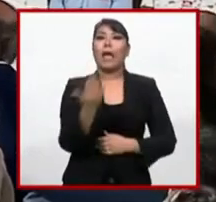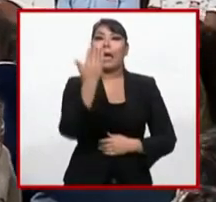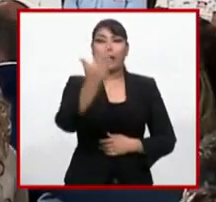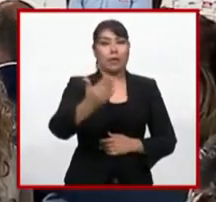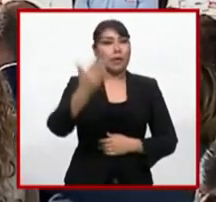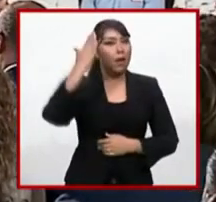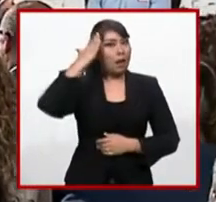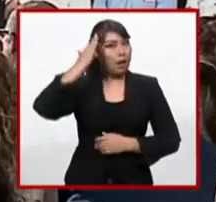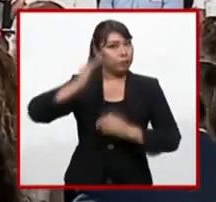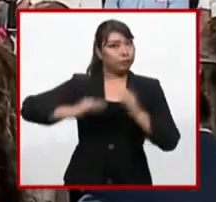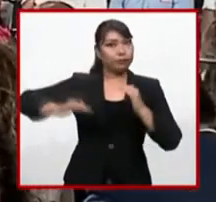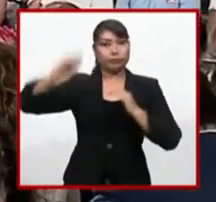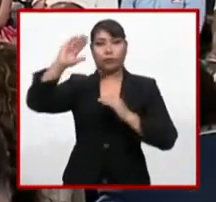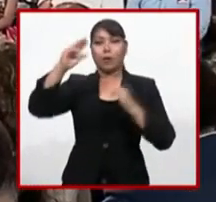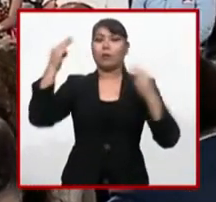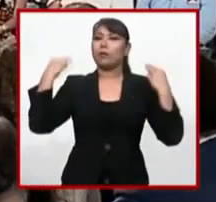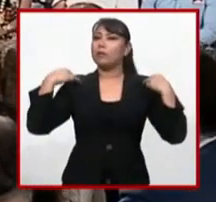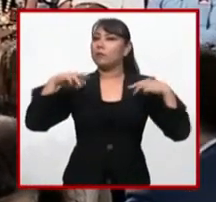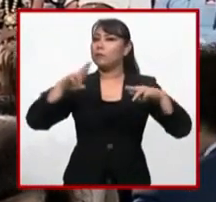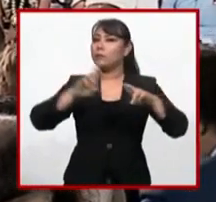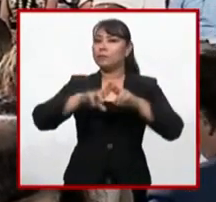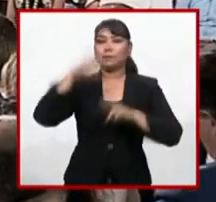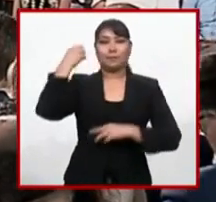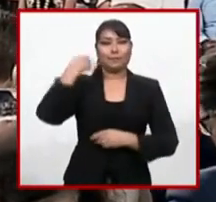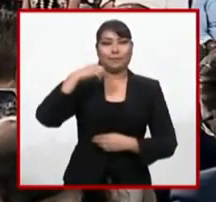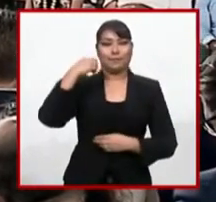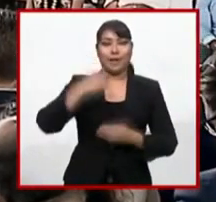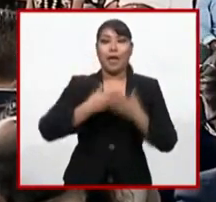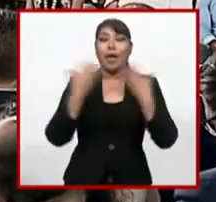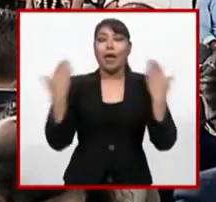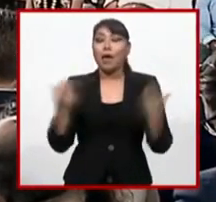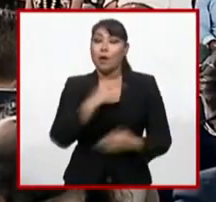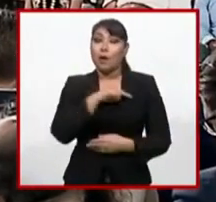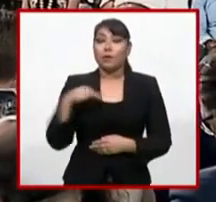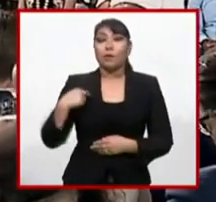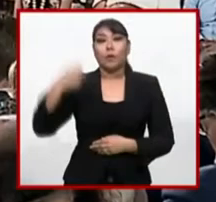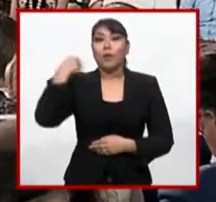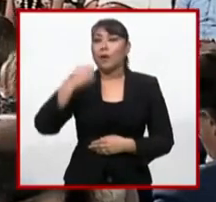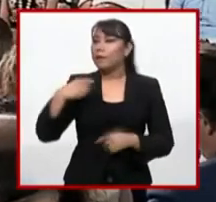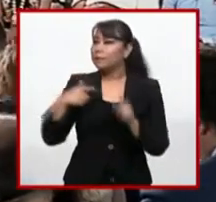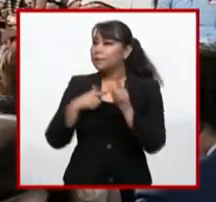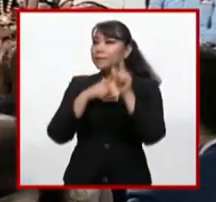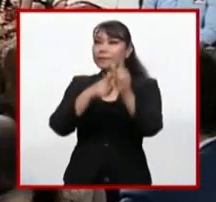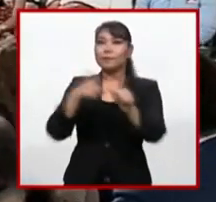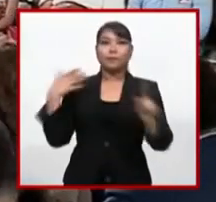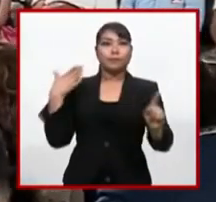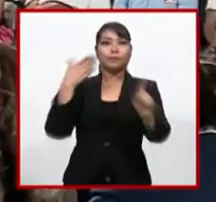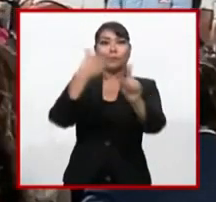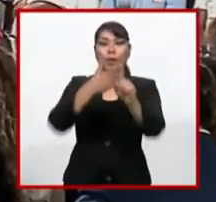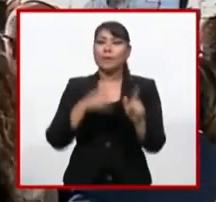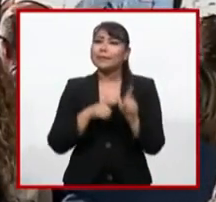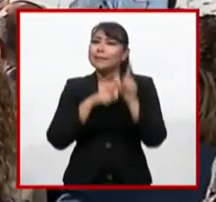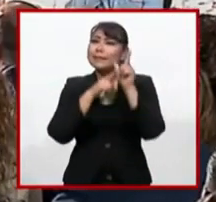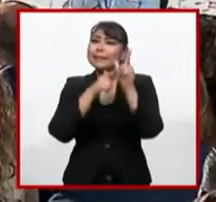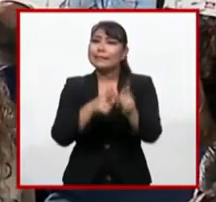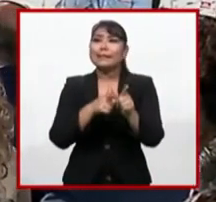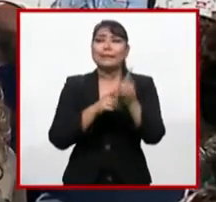Oaxaca. Hoy Oaxaca en ese rubro va caminando de manera